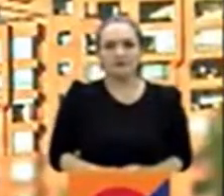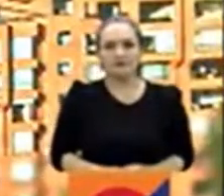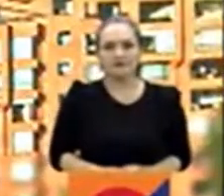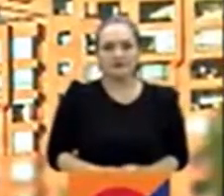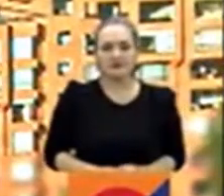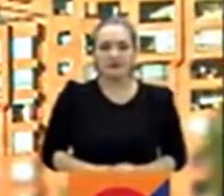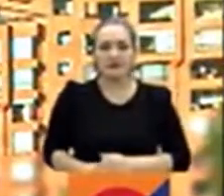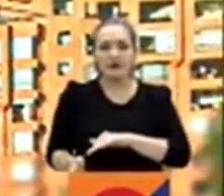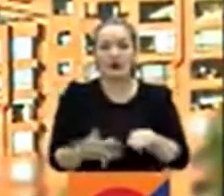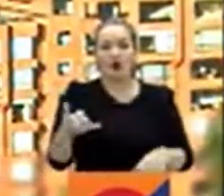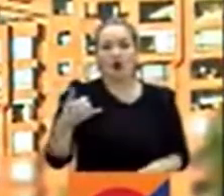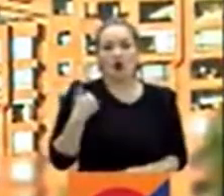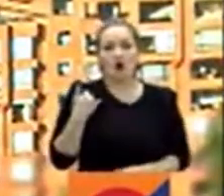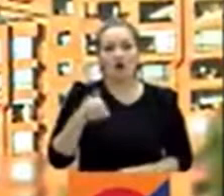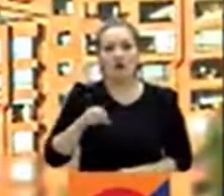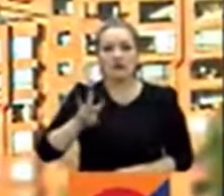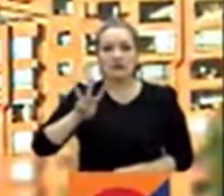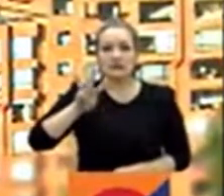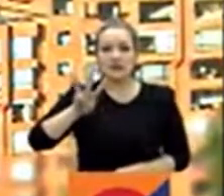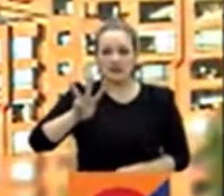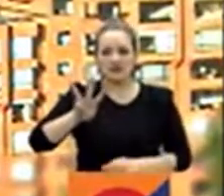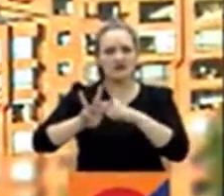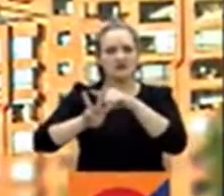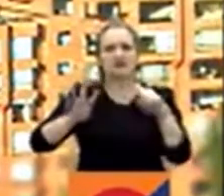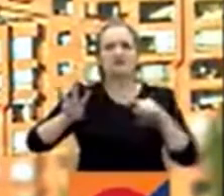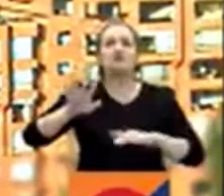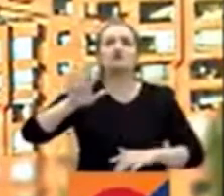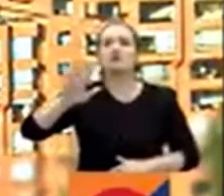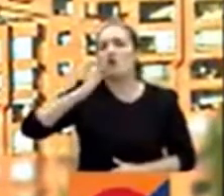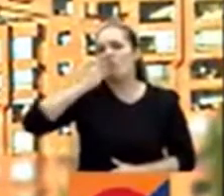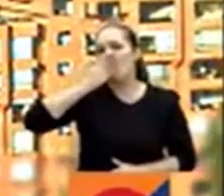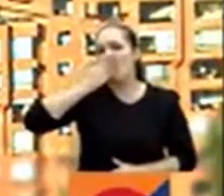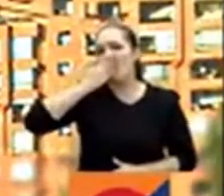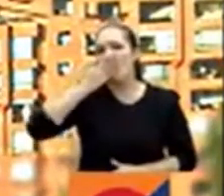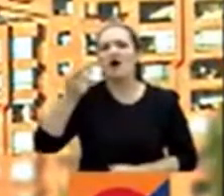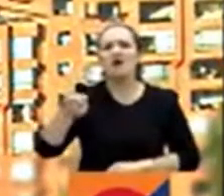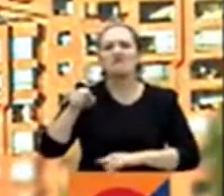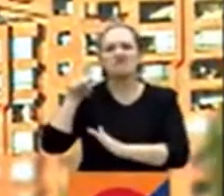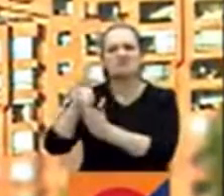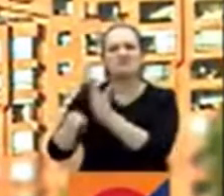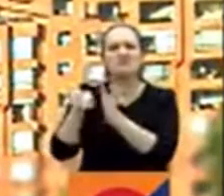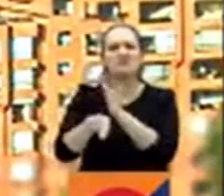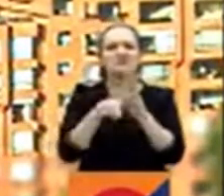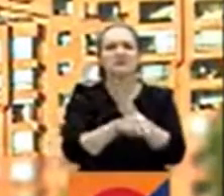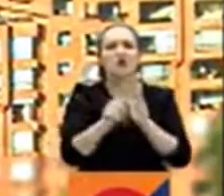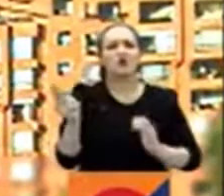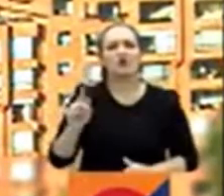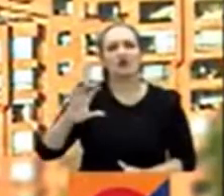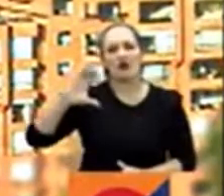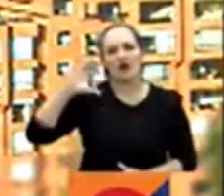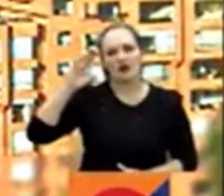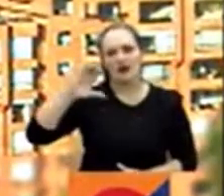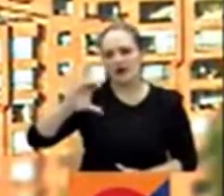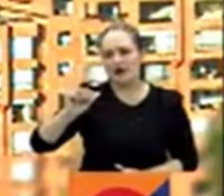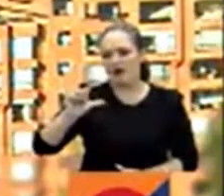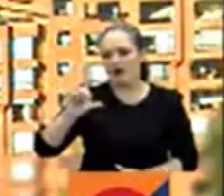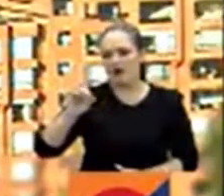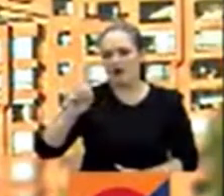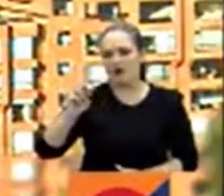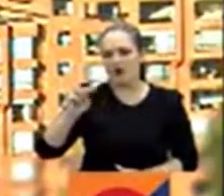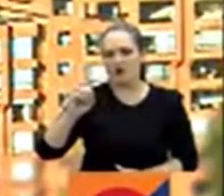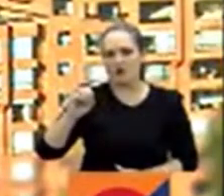Tres jóvenes indígenas fueron asesinados en Caldono, Cauca. Eran parte de una misma familia del resguardo San Lorenzo.